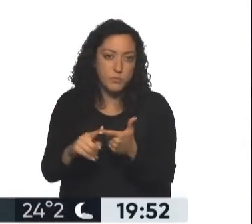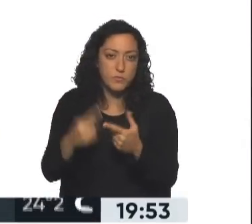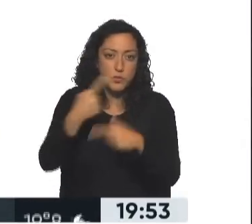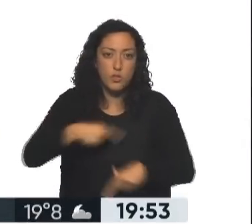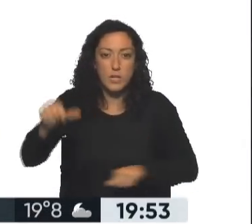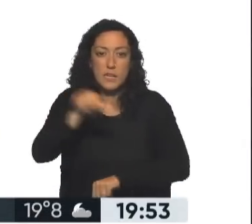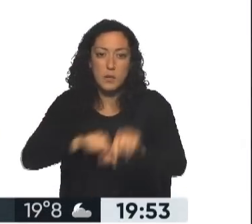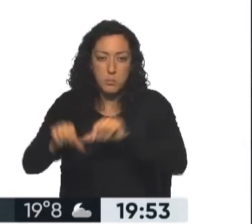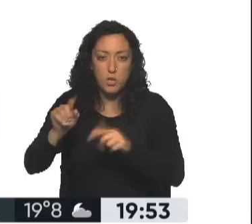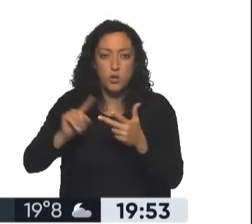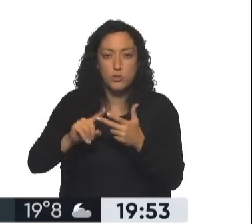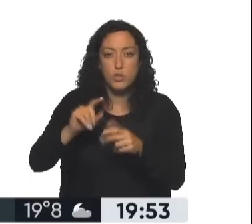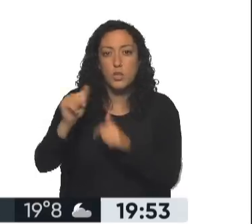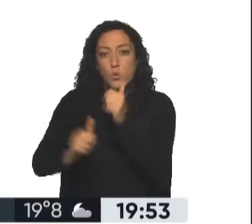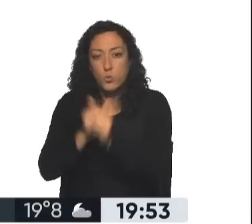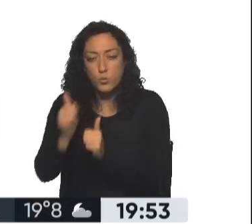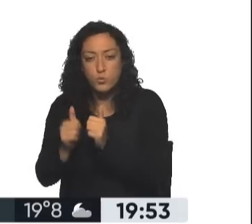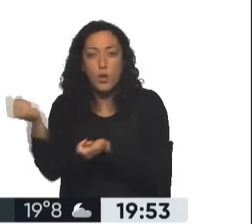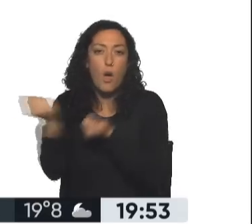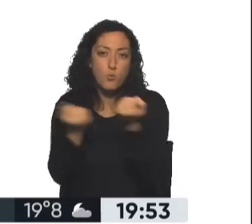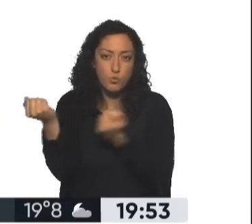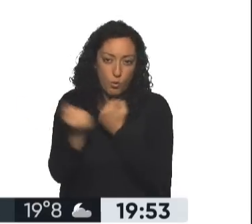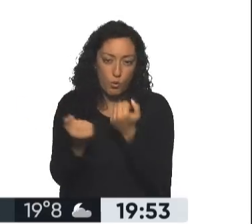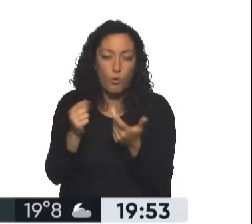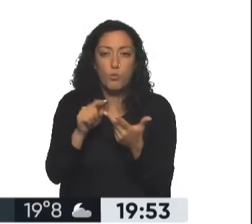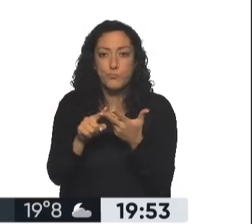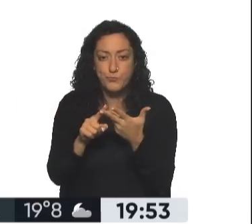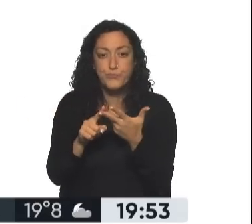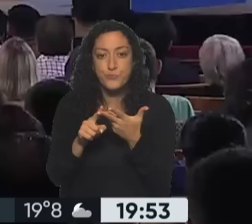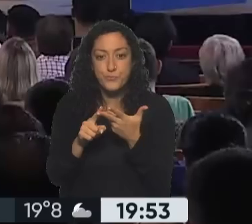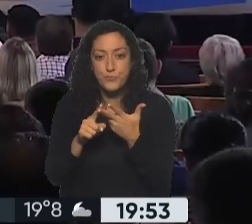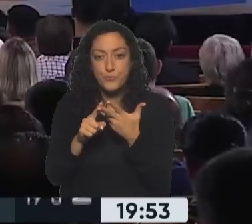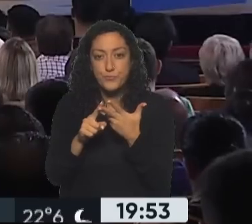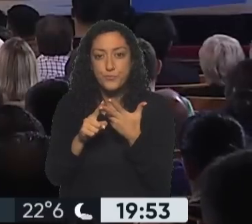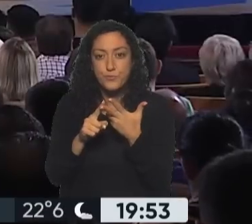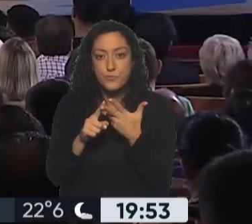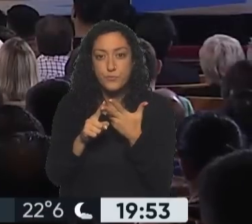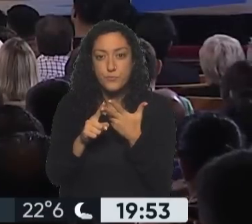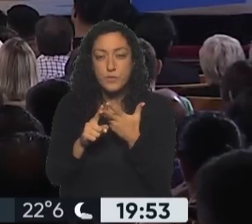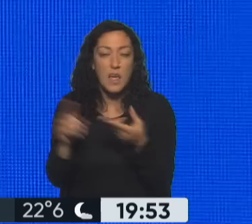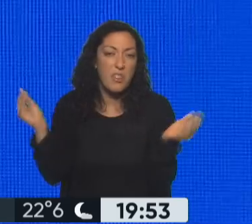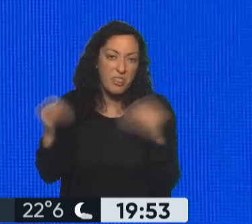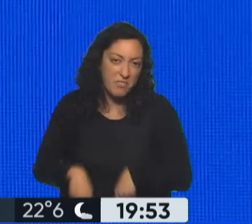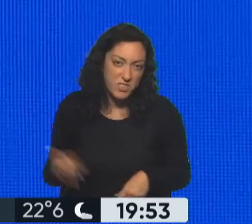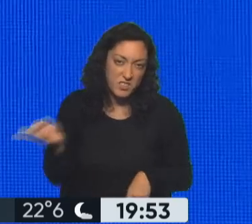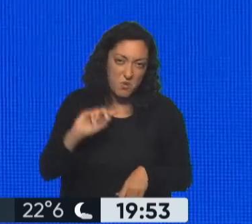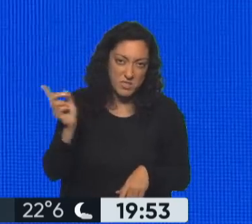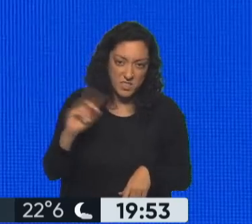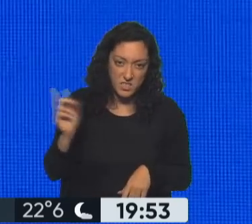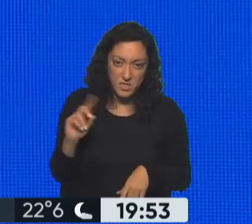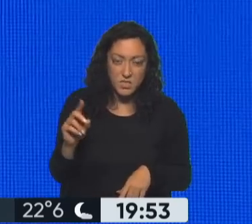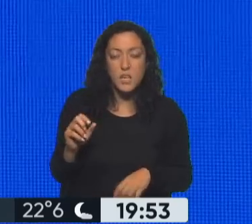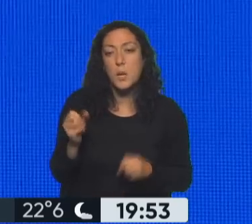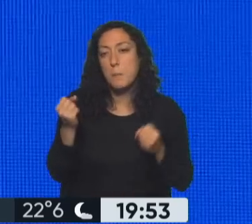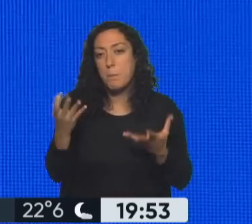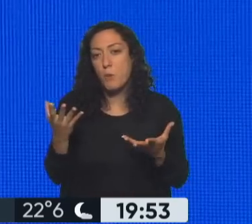productos químicos e industria automotriz. O sea, no es por déficit fiscal, no es porque no